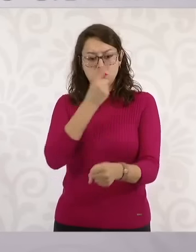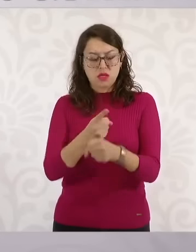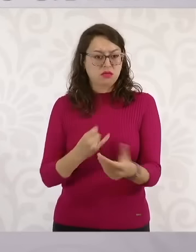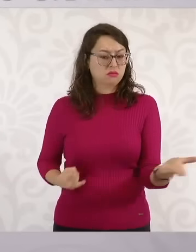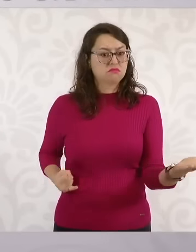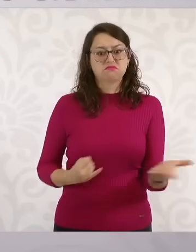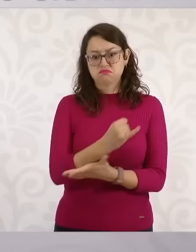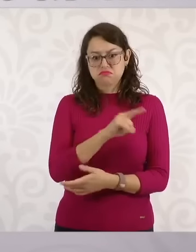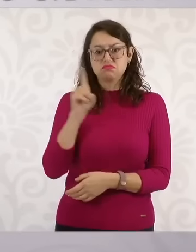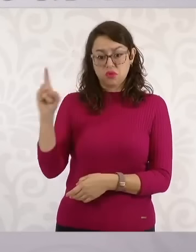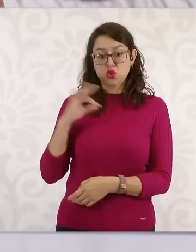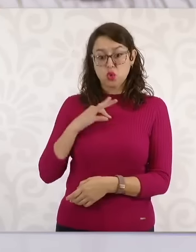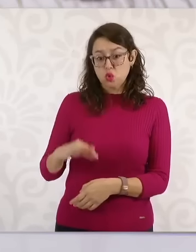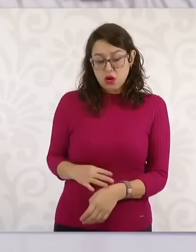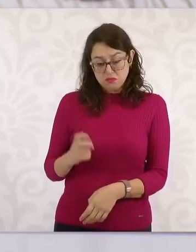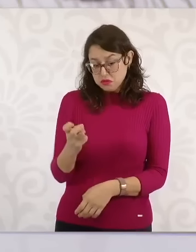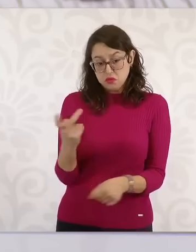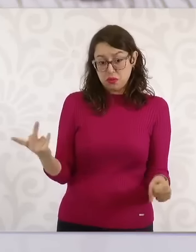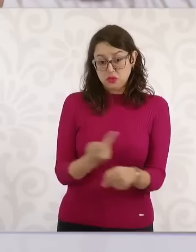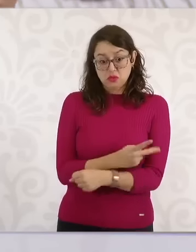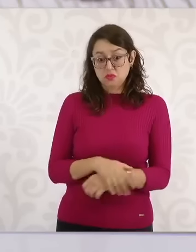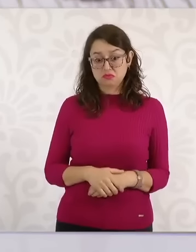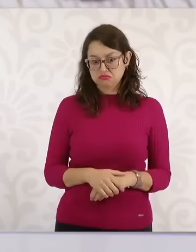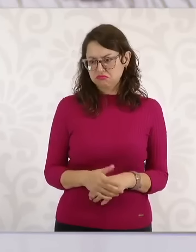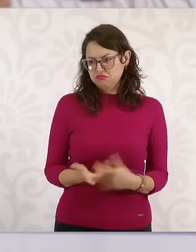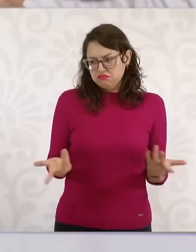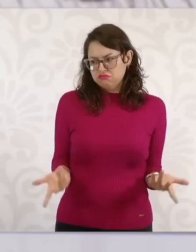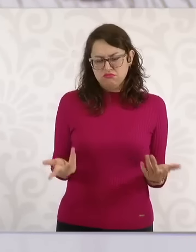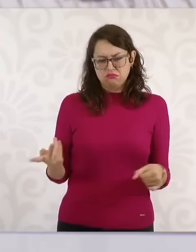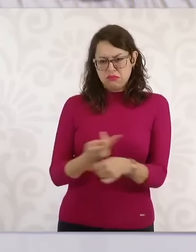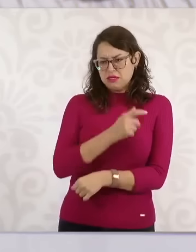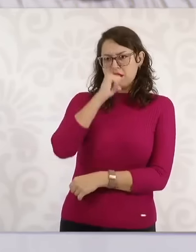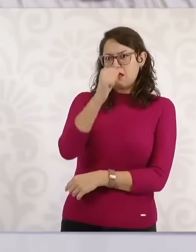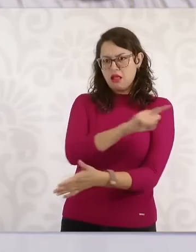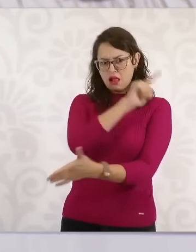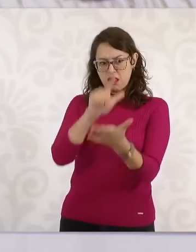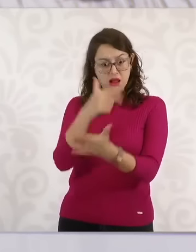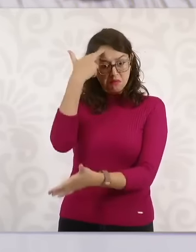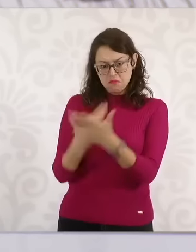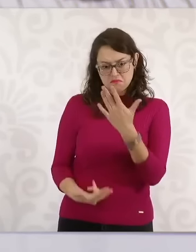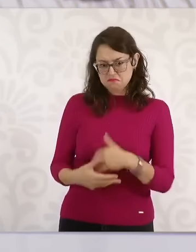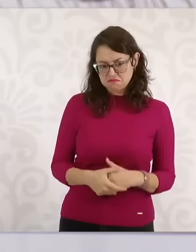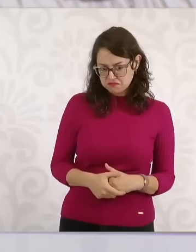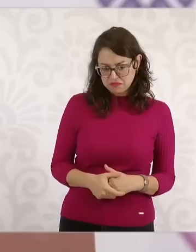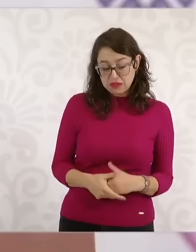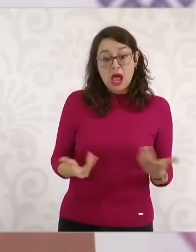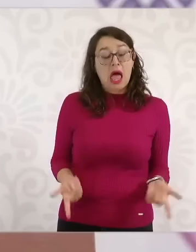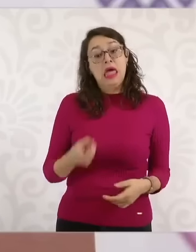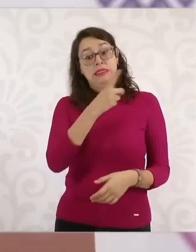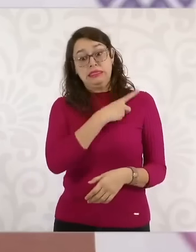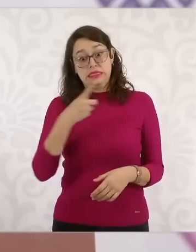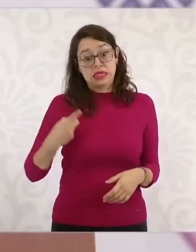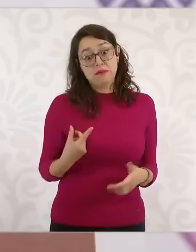y pues así ocurrió. Y no se está violando ninguna ley ni nada, porque dijeron que tendría que haber tenido